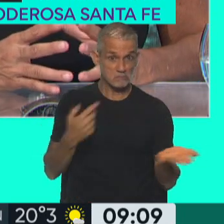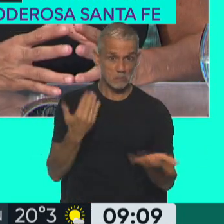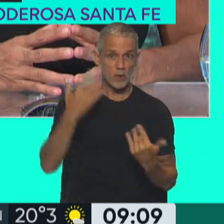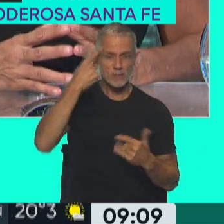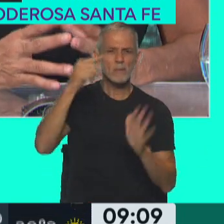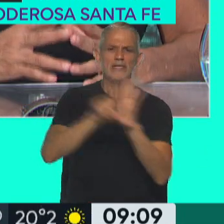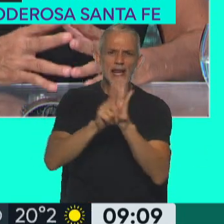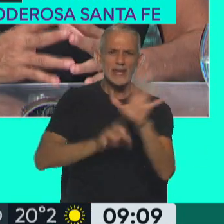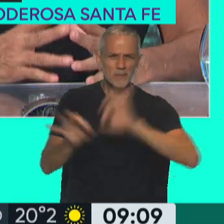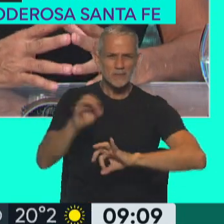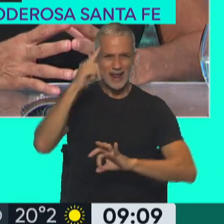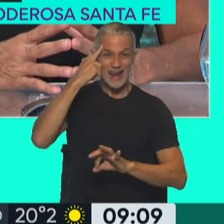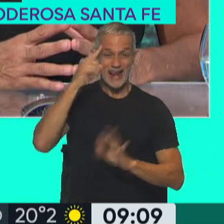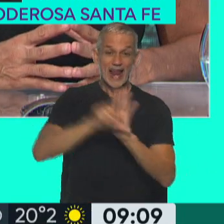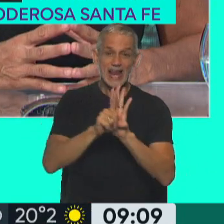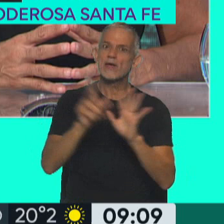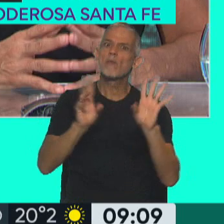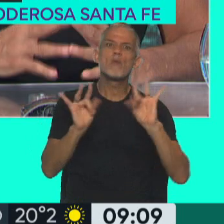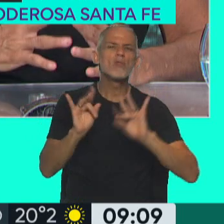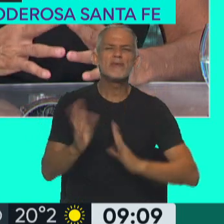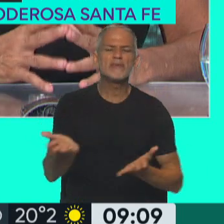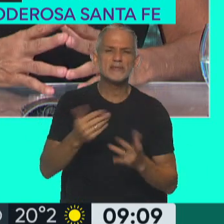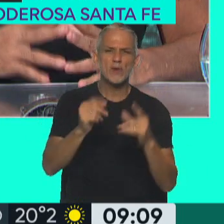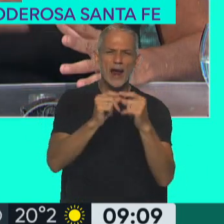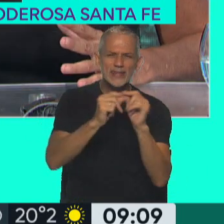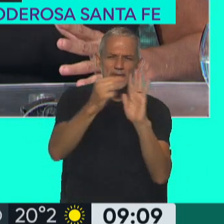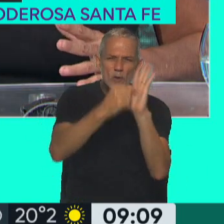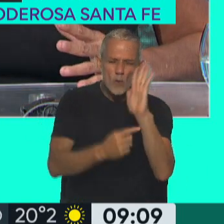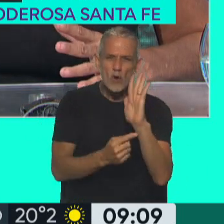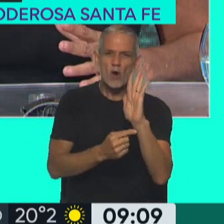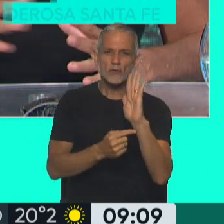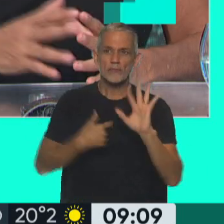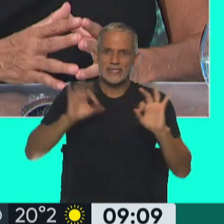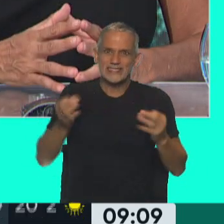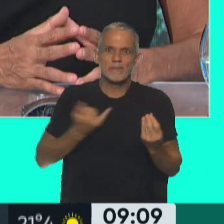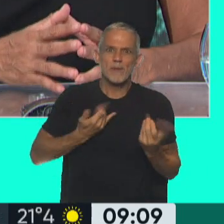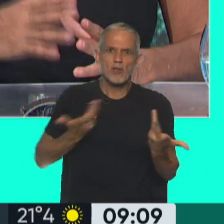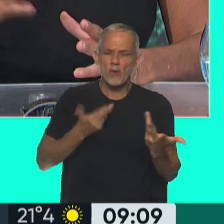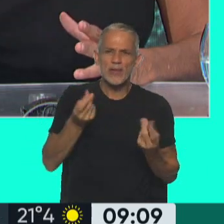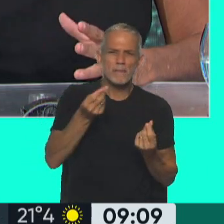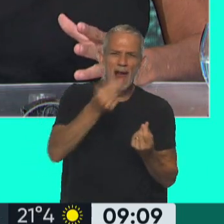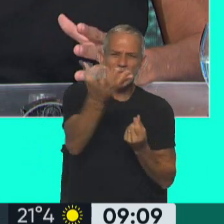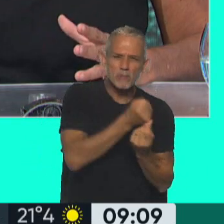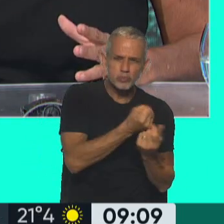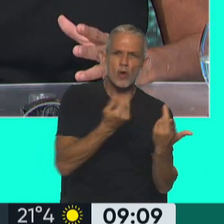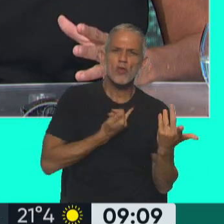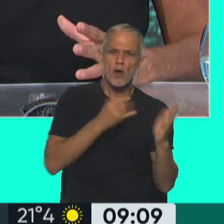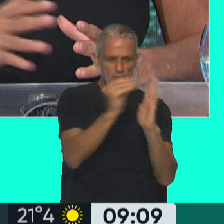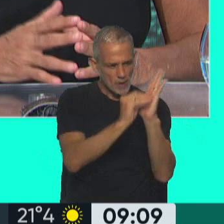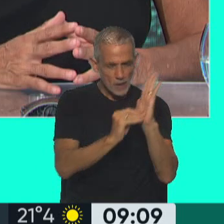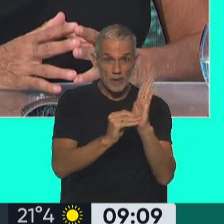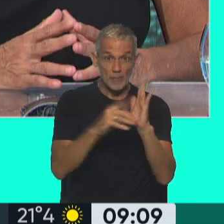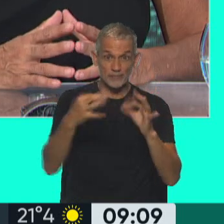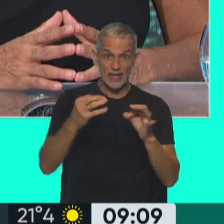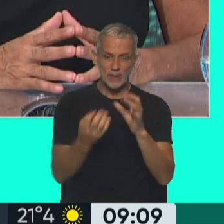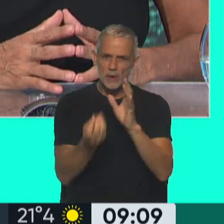una ley. Pensar una ley es muy difícil, Sí, claro. un articulado en donde sepamos de dónde puede sacar la plata, donde sepamos que también se tiene que abrir